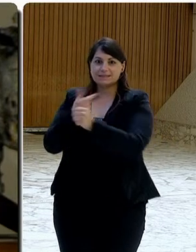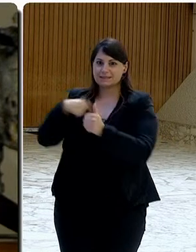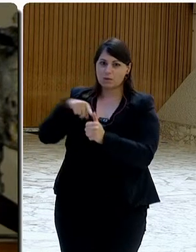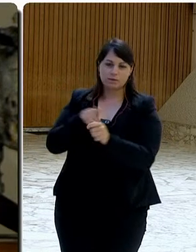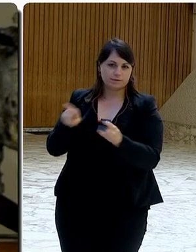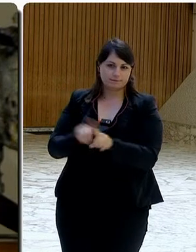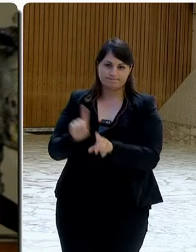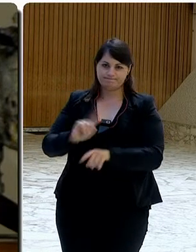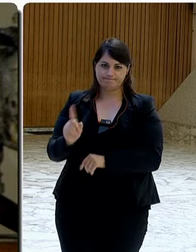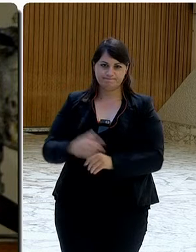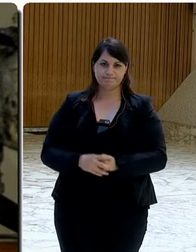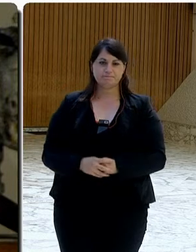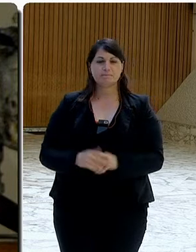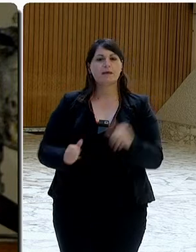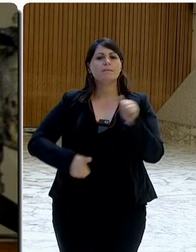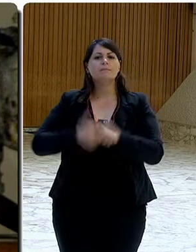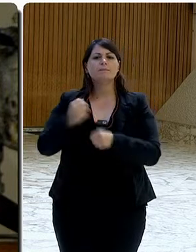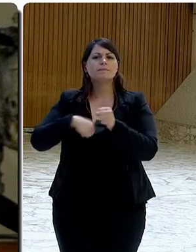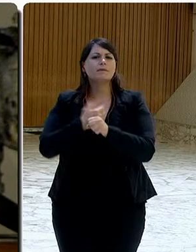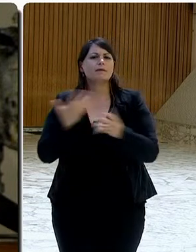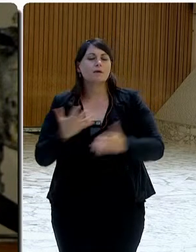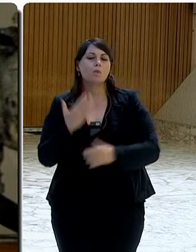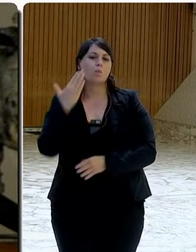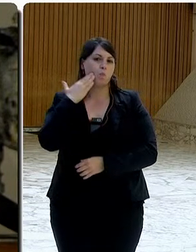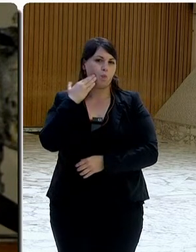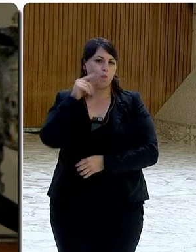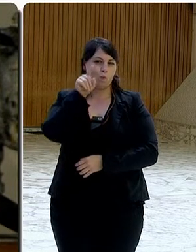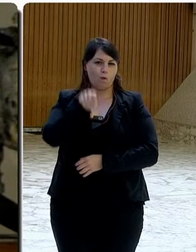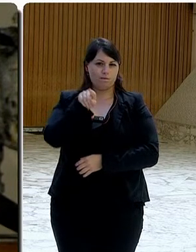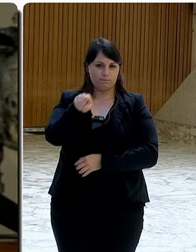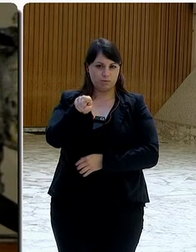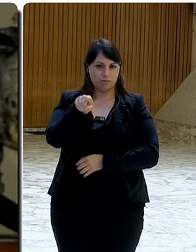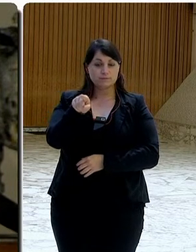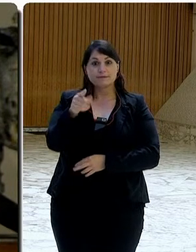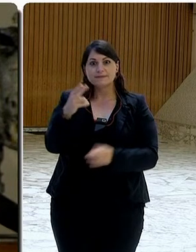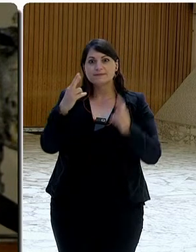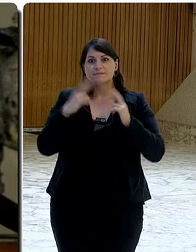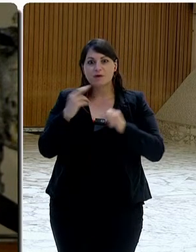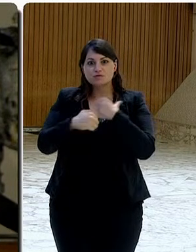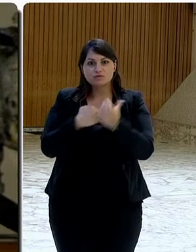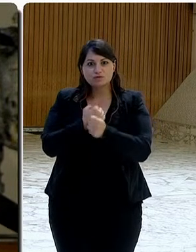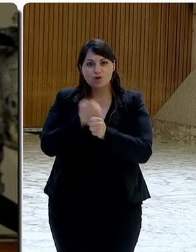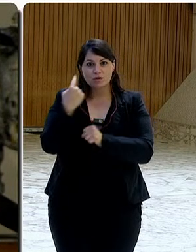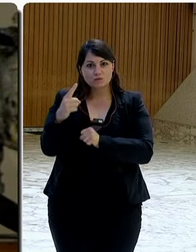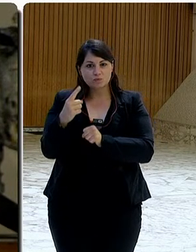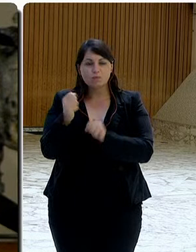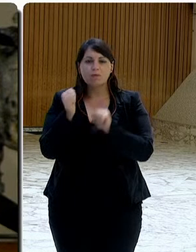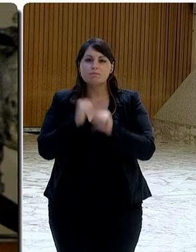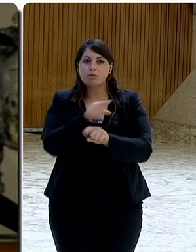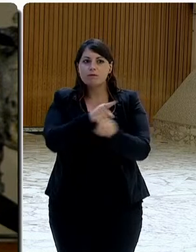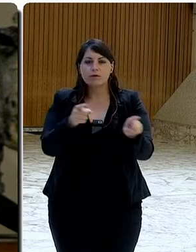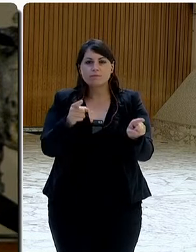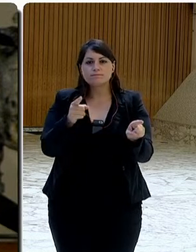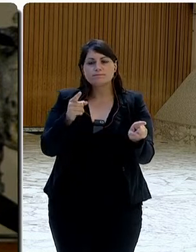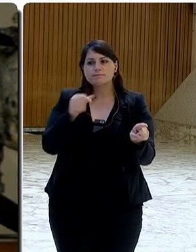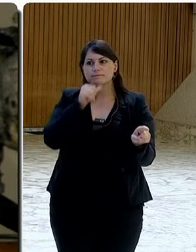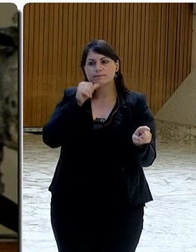cual espero os sirva de referente en lo relativo a la constancia y a la